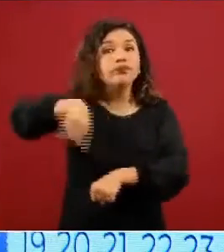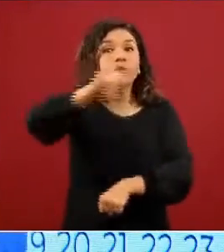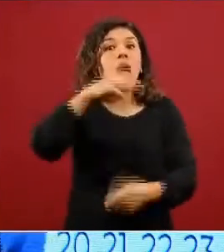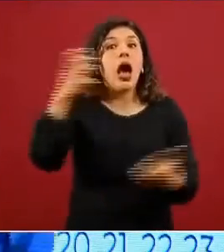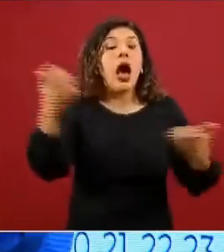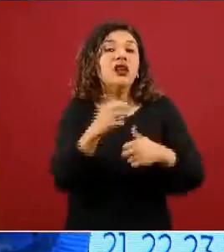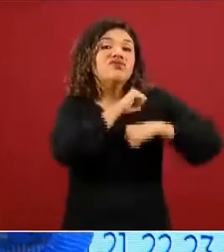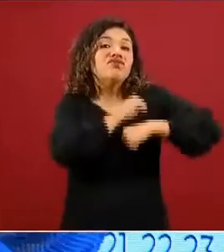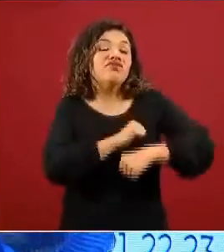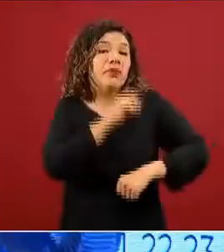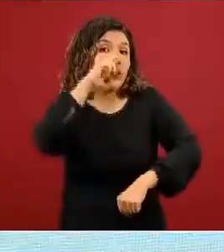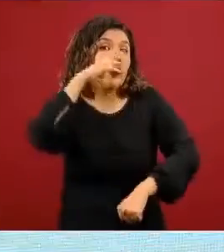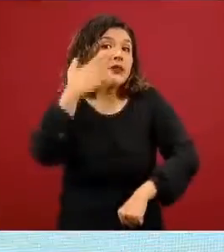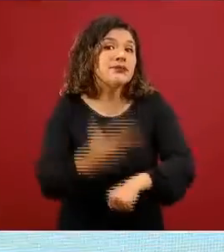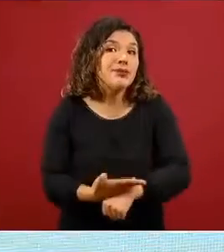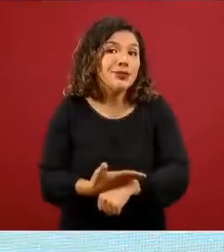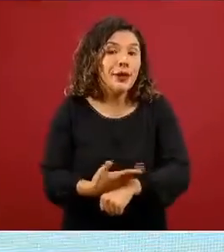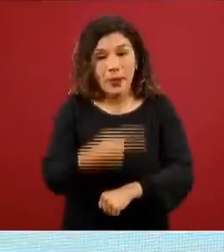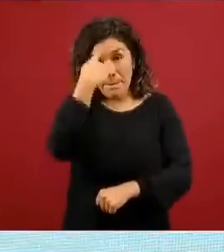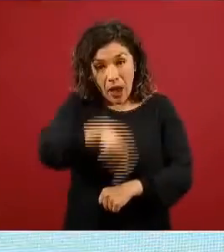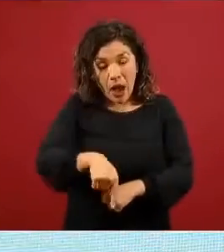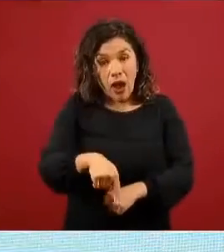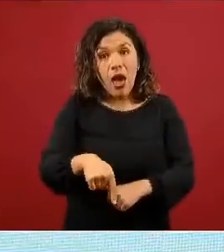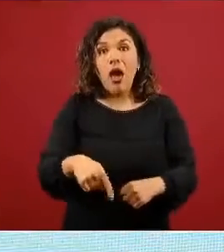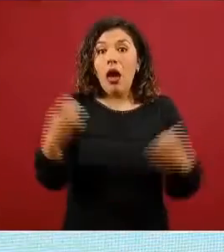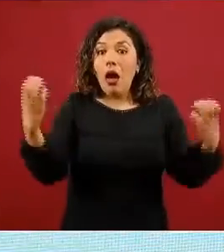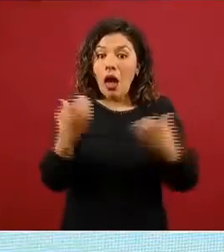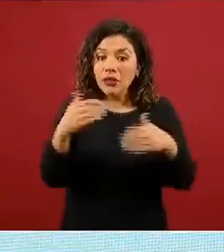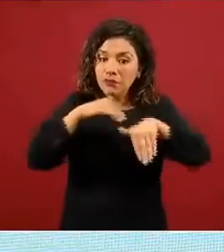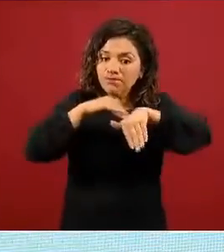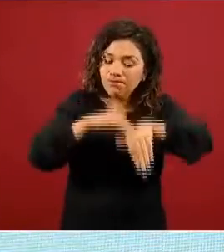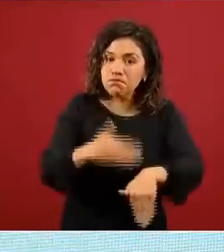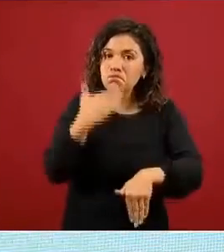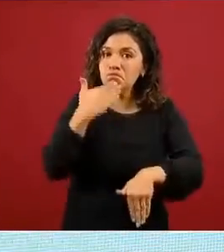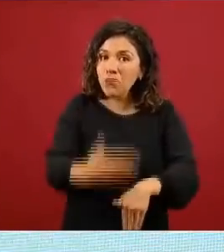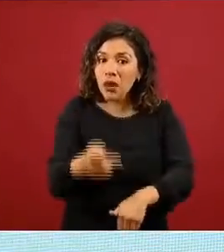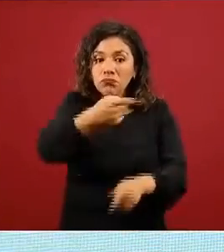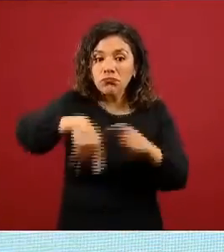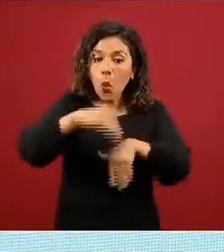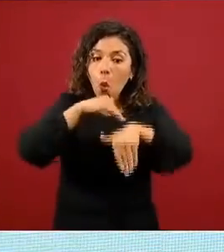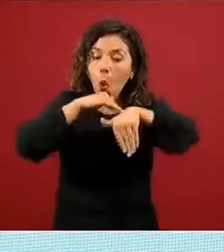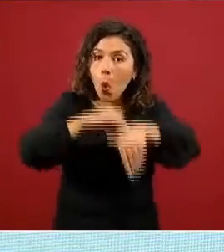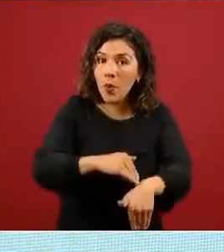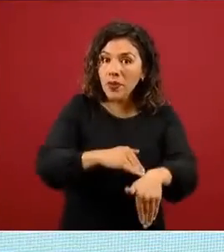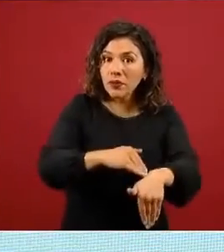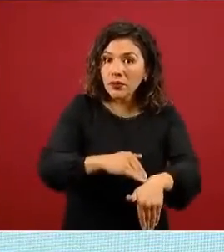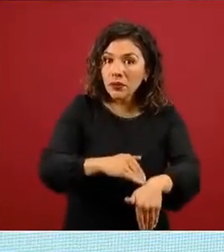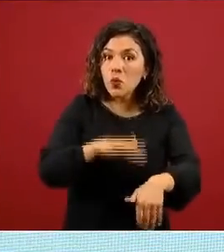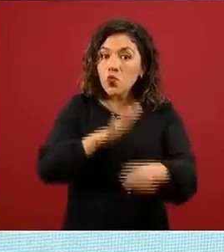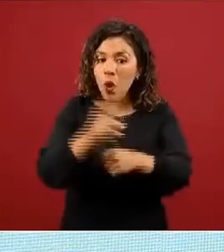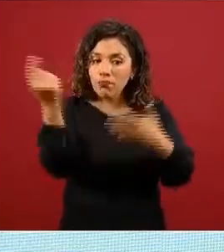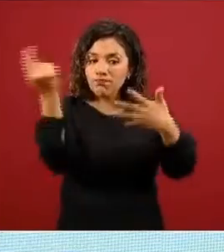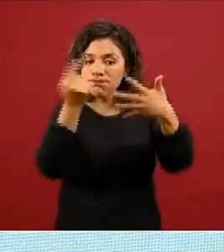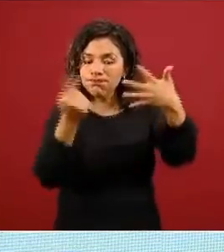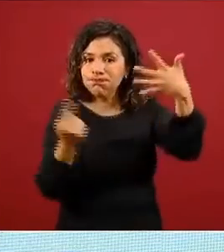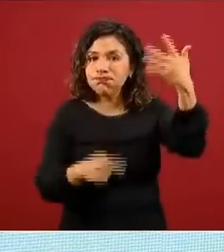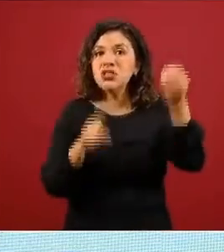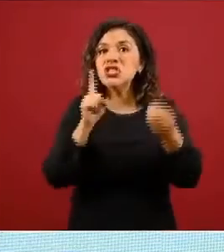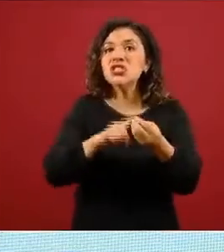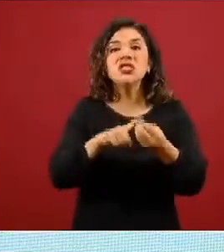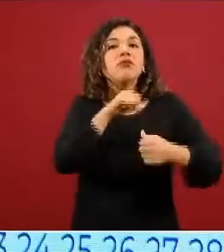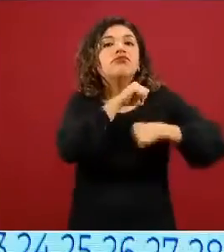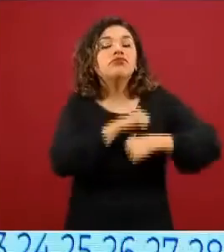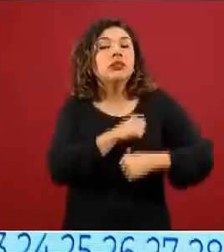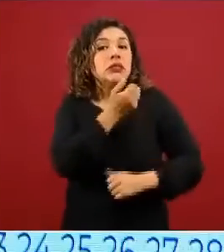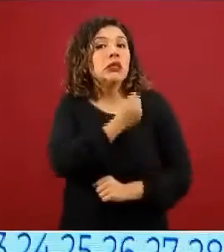directamente responsables de que se cumplan las medidas sanitarias dispuestas por la